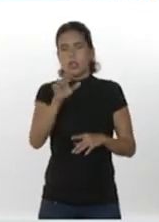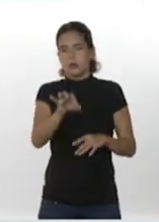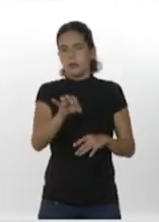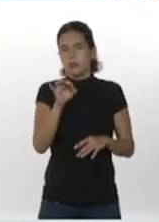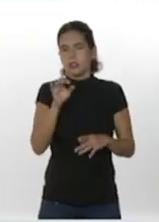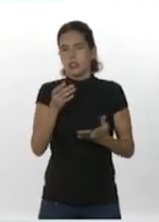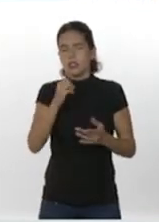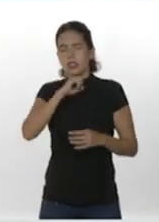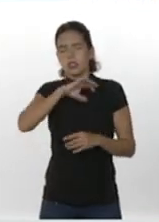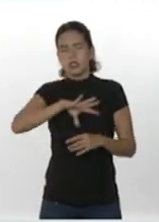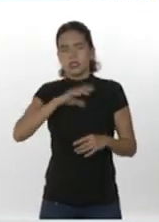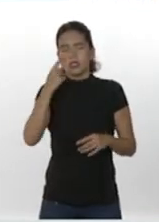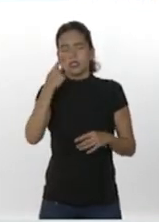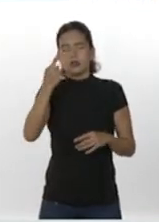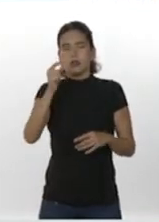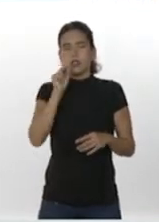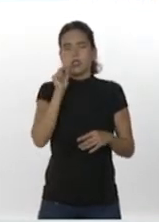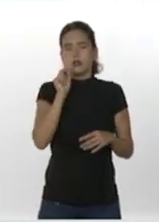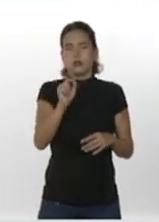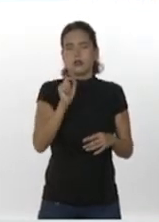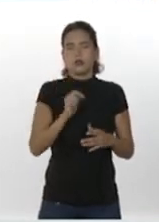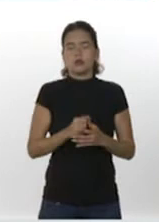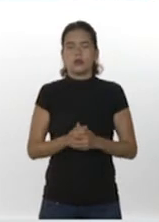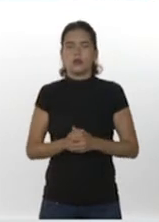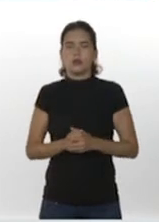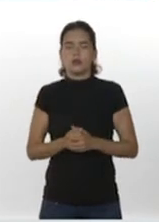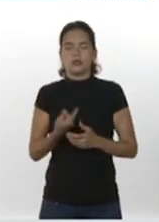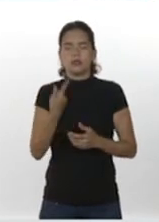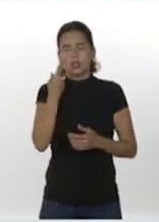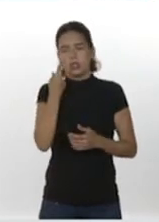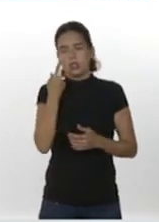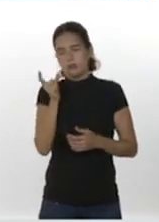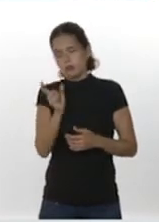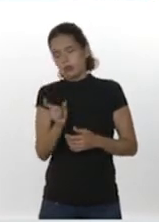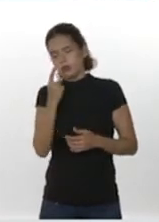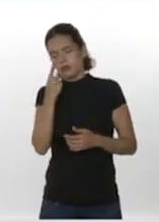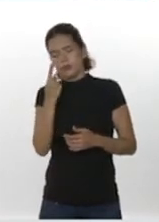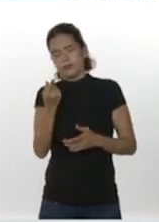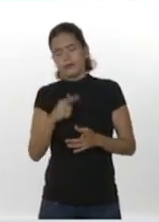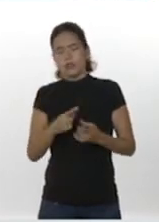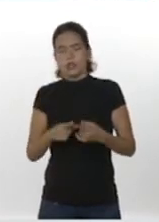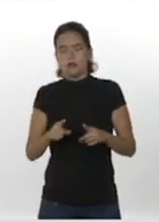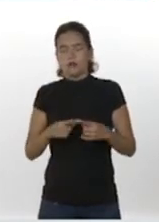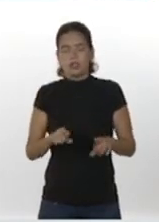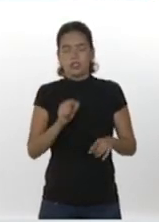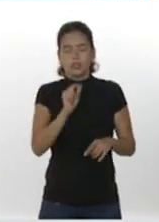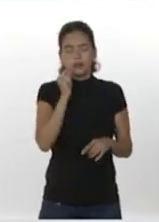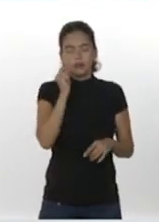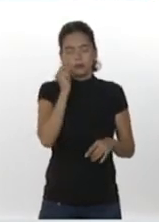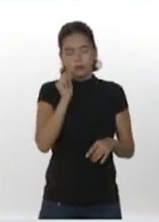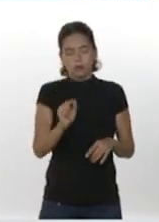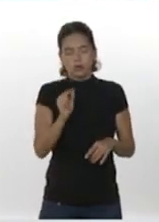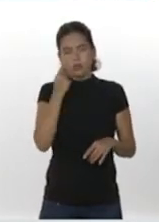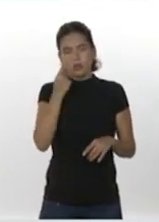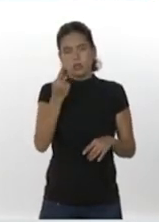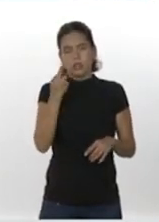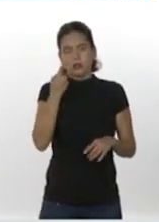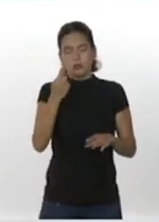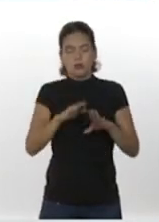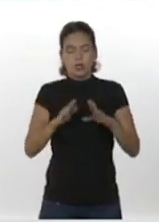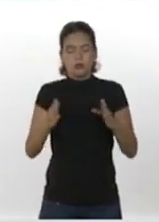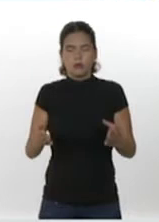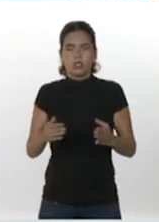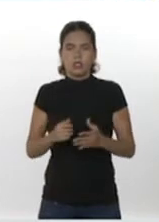que la historia se ve desde el punto de vista del observador. Bueno, tenemos distintos puntos de vista, si observamos la mesa